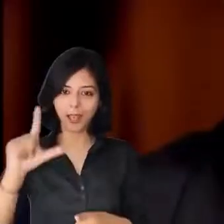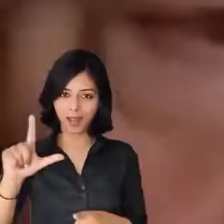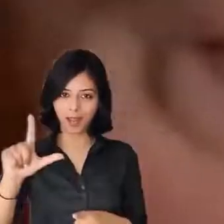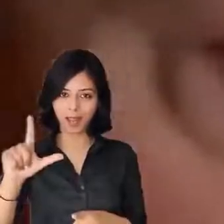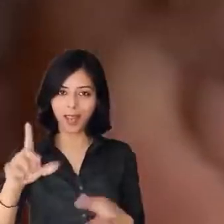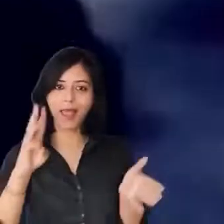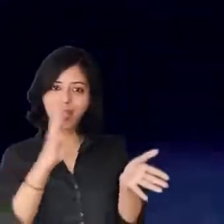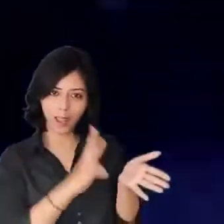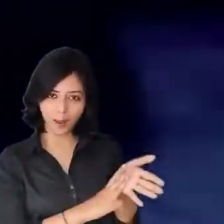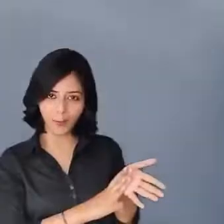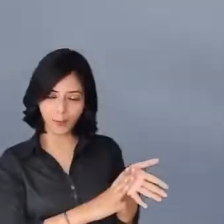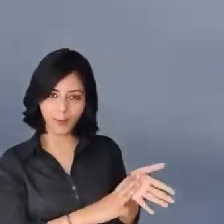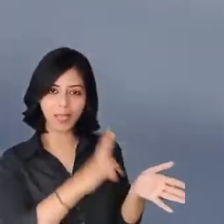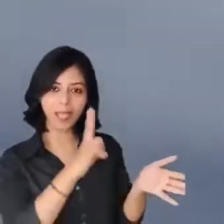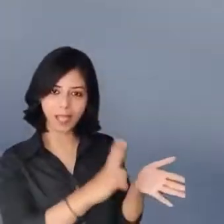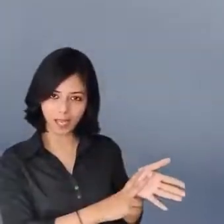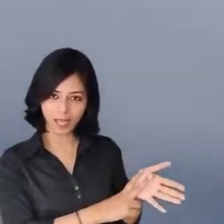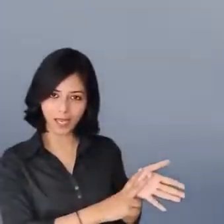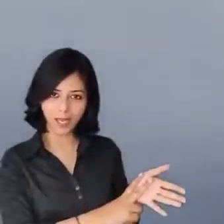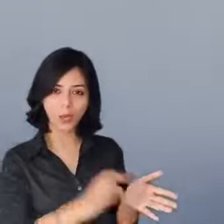estaba ni cerca de él.